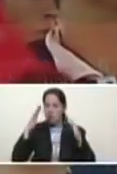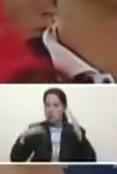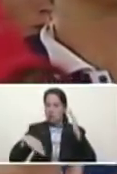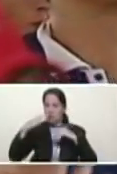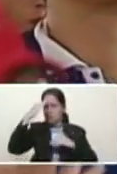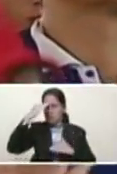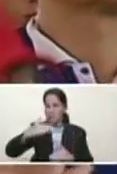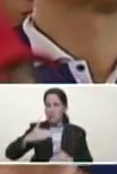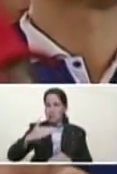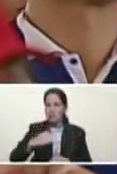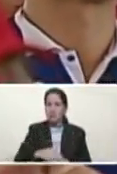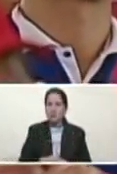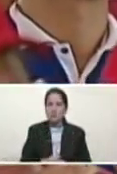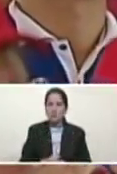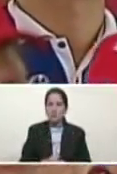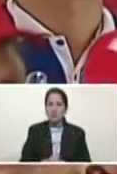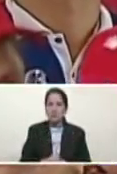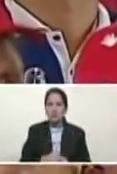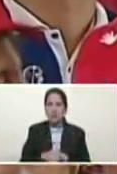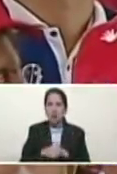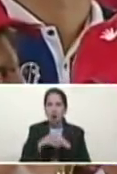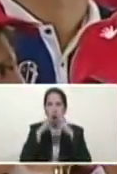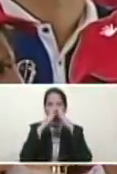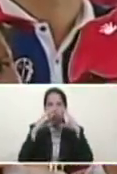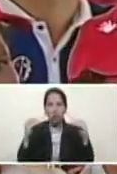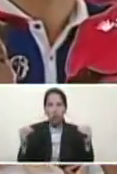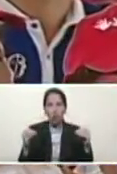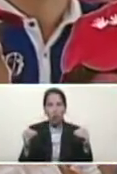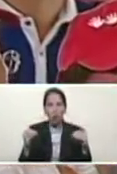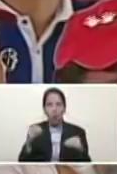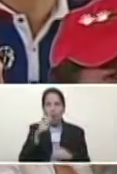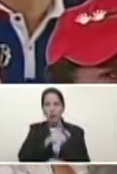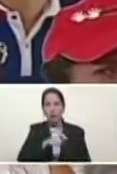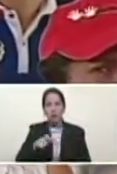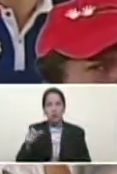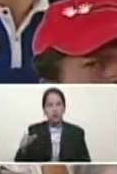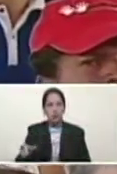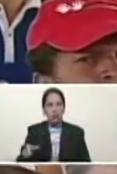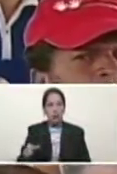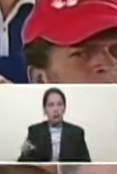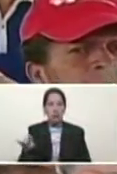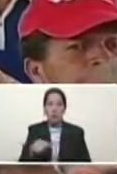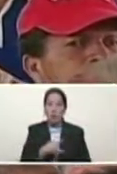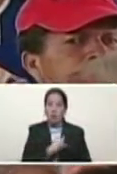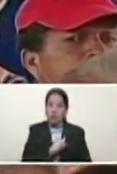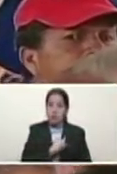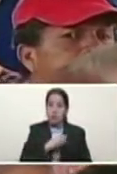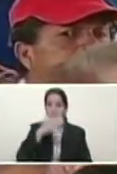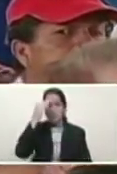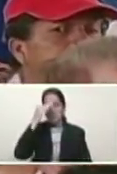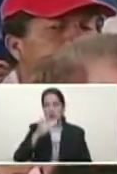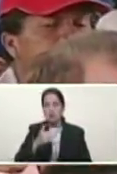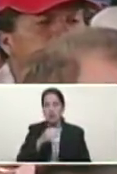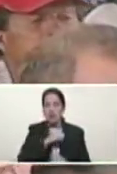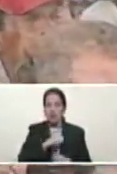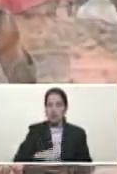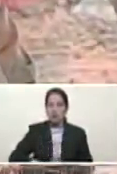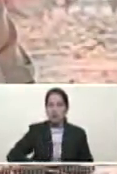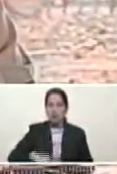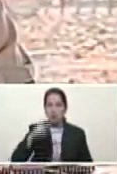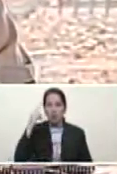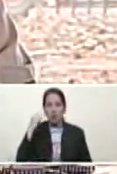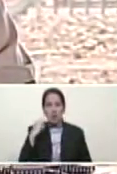y con todo el personal, oficialidad de planta de la Universidad Militar Bolivariana en el PAO.